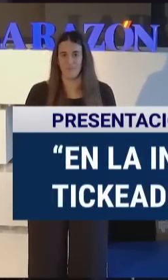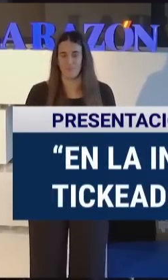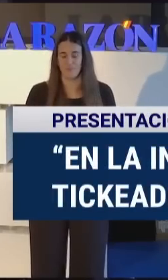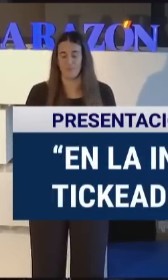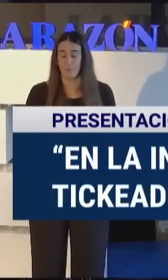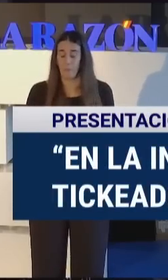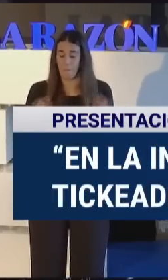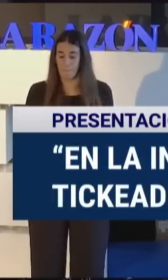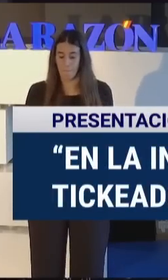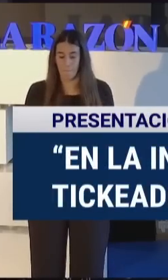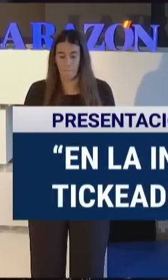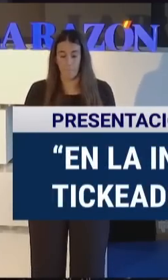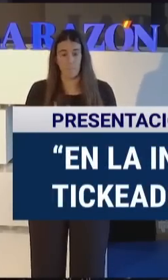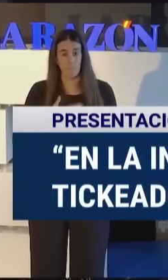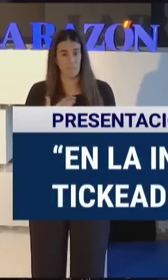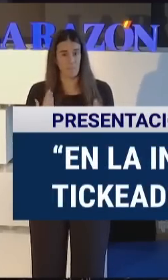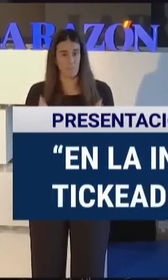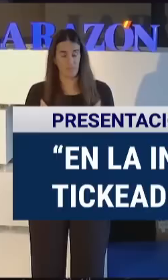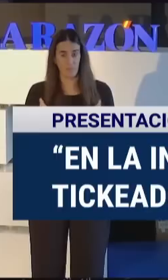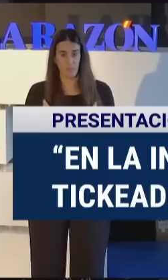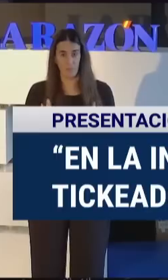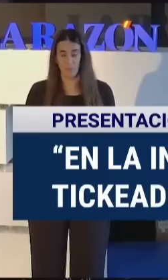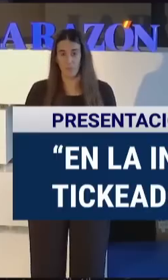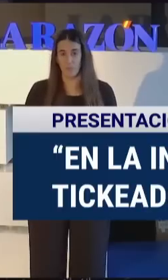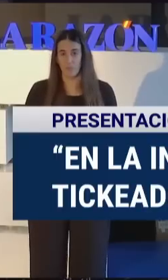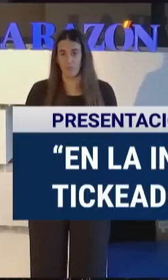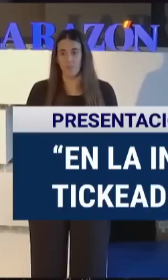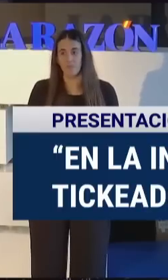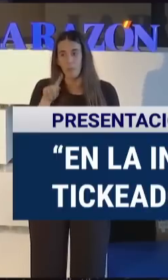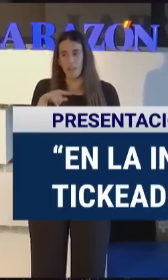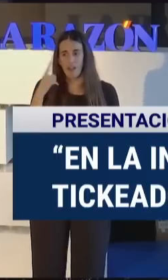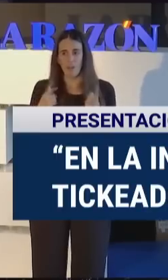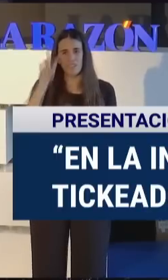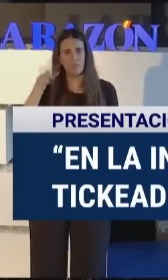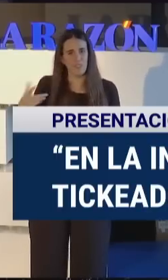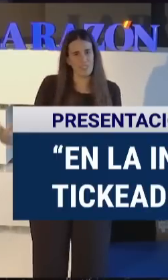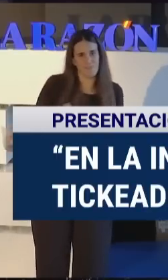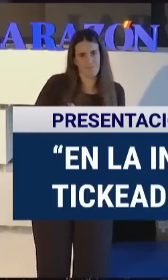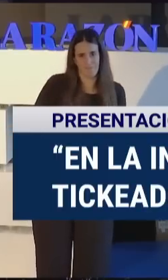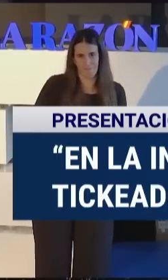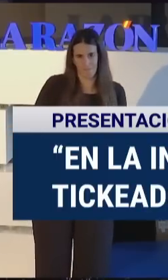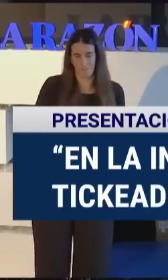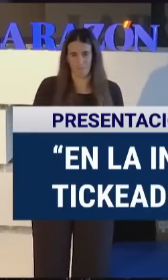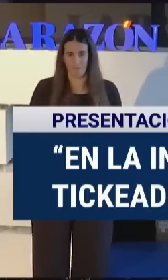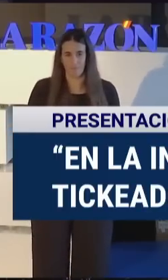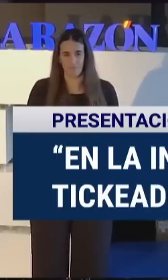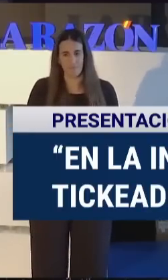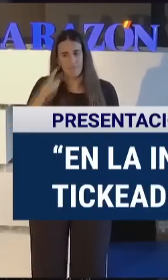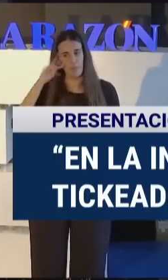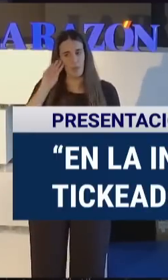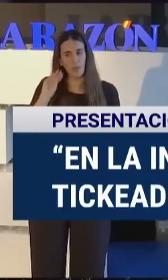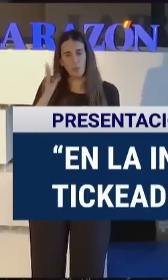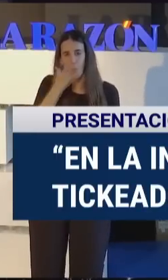Esa biografía en paralelo después tiene personas que me han acompañado, ¿no? O sea, testimonios muy lindos,